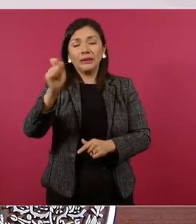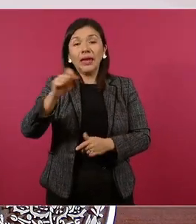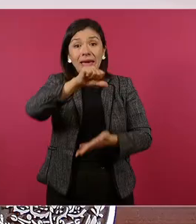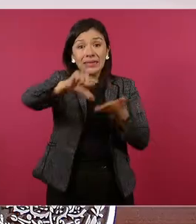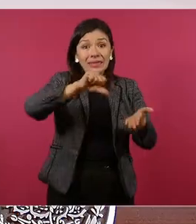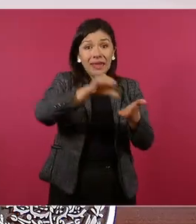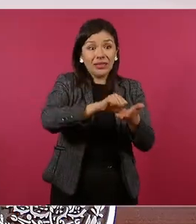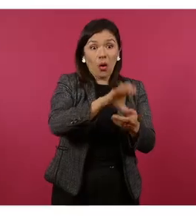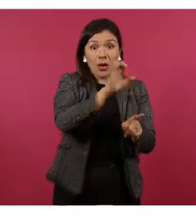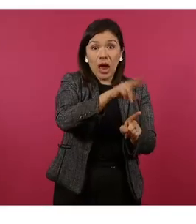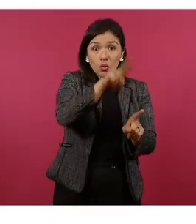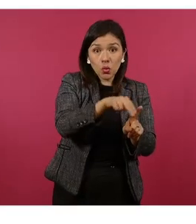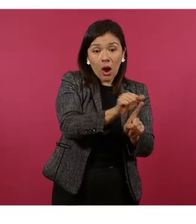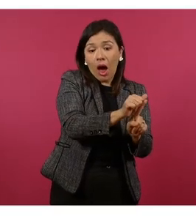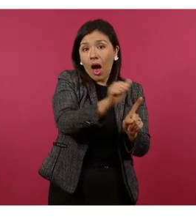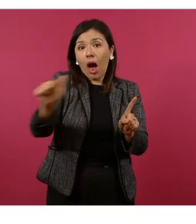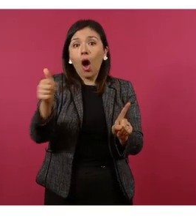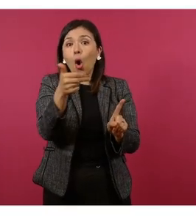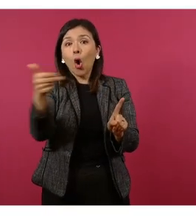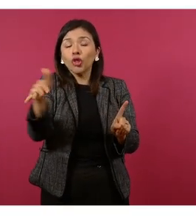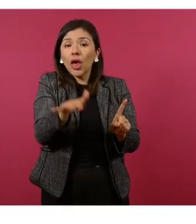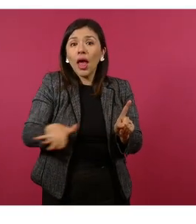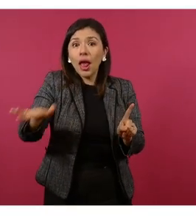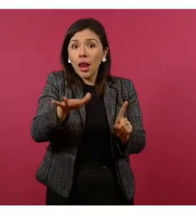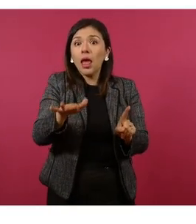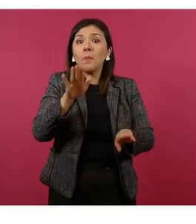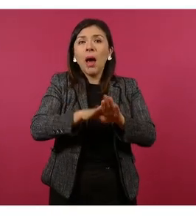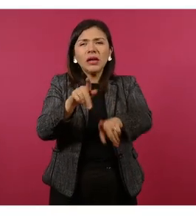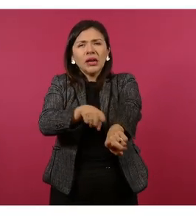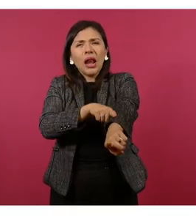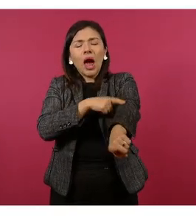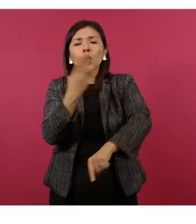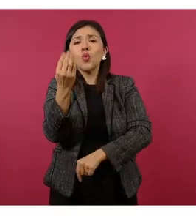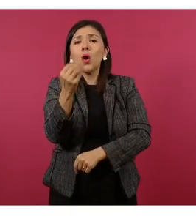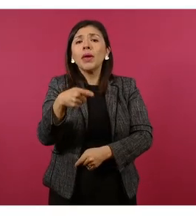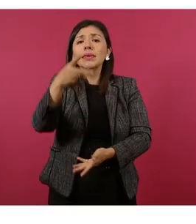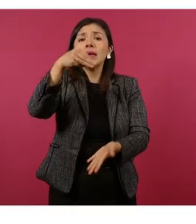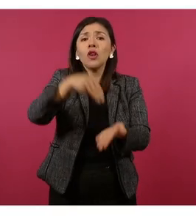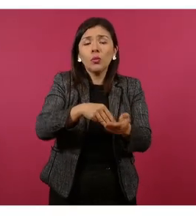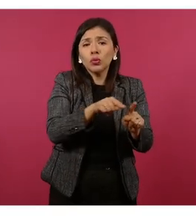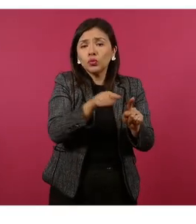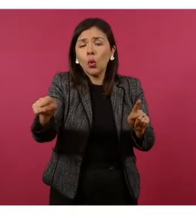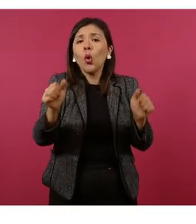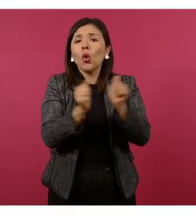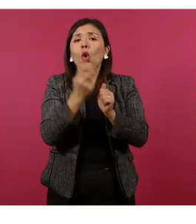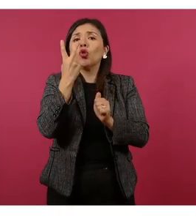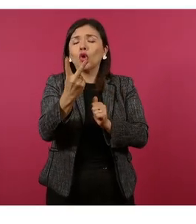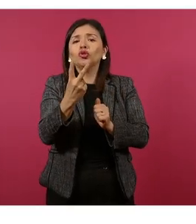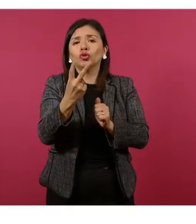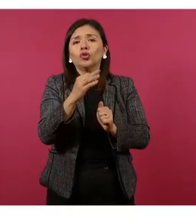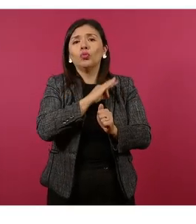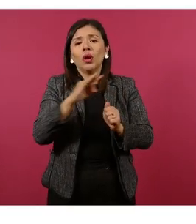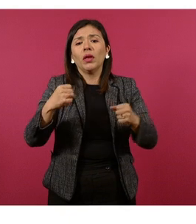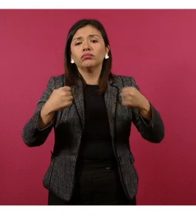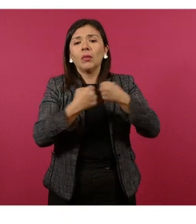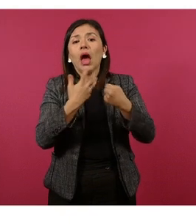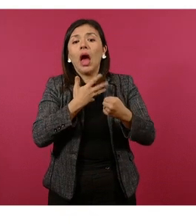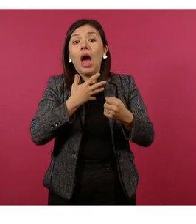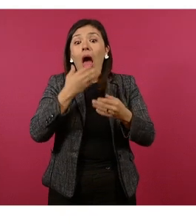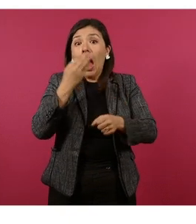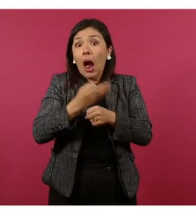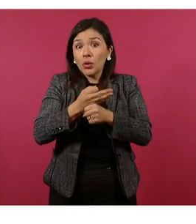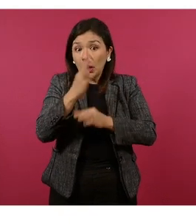Cancún con la zona hotelera tiene una longitud de 9 km y incluirá dos entronques tiene un avance del